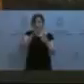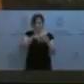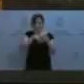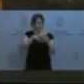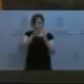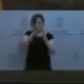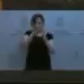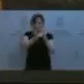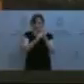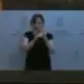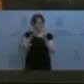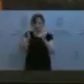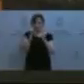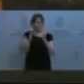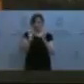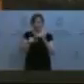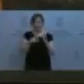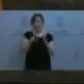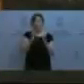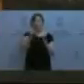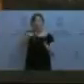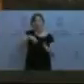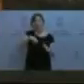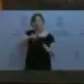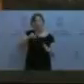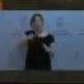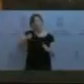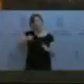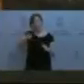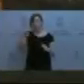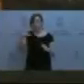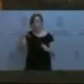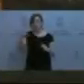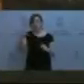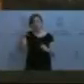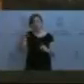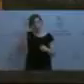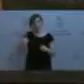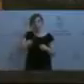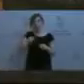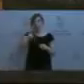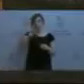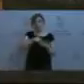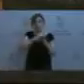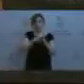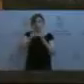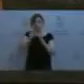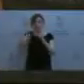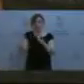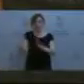como en Santullano. Y, básicamente, la ejecución del proyecto de la primera fase está prevista